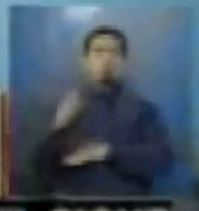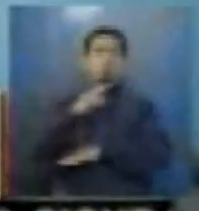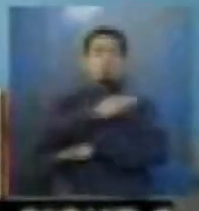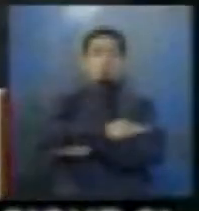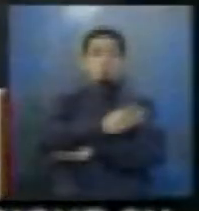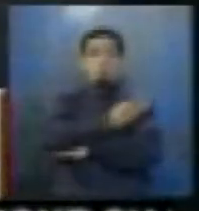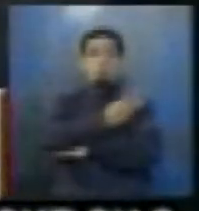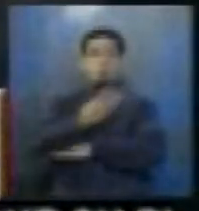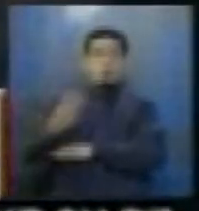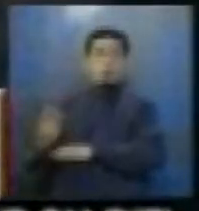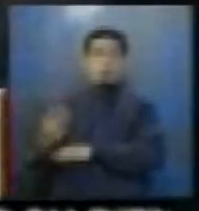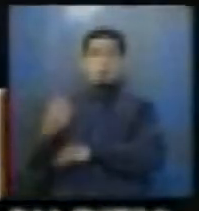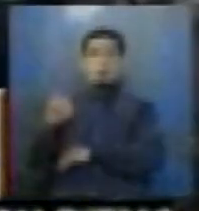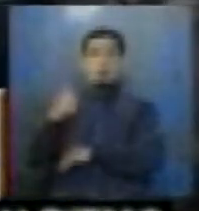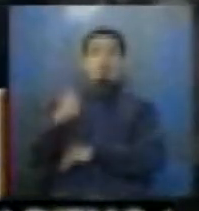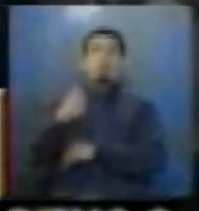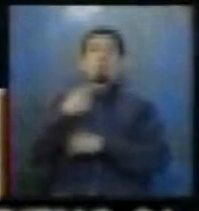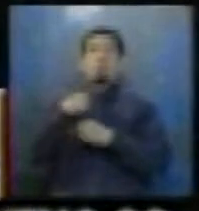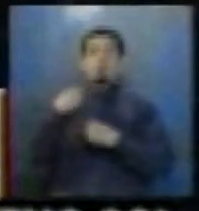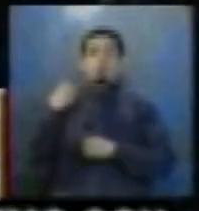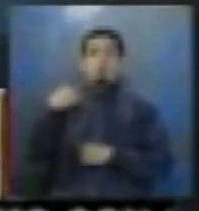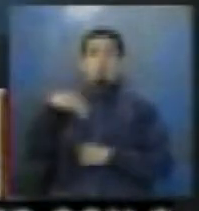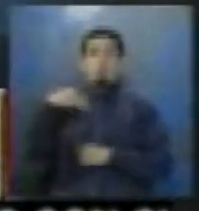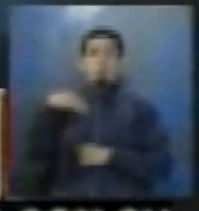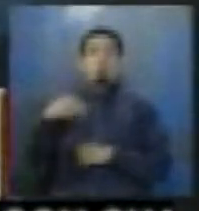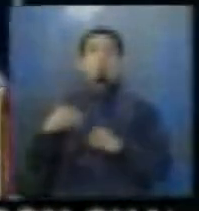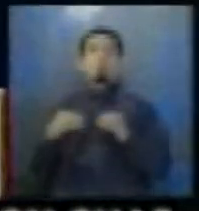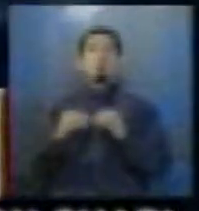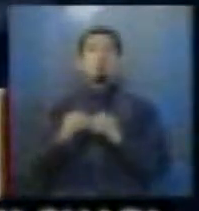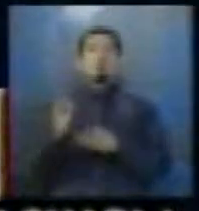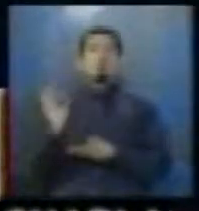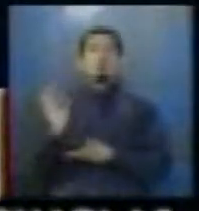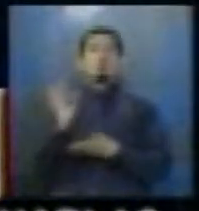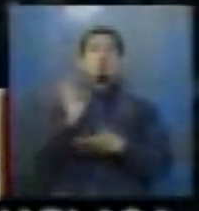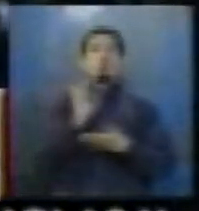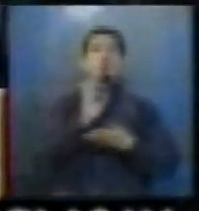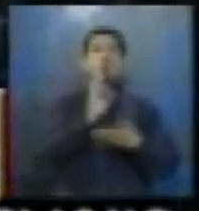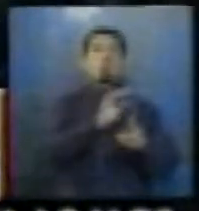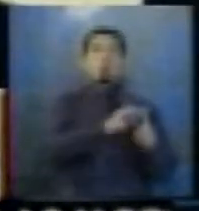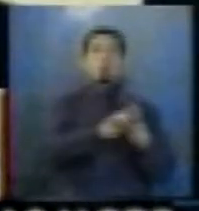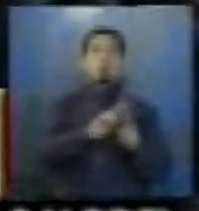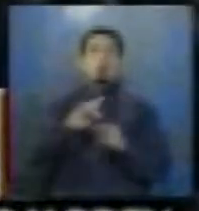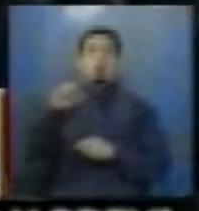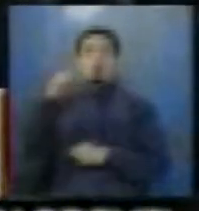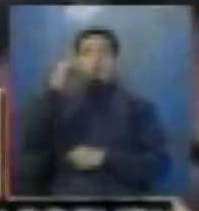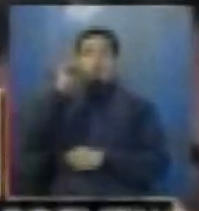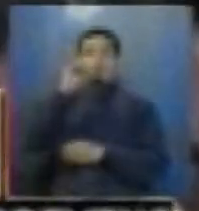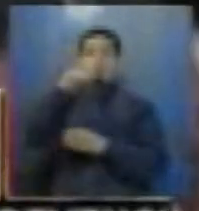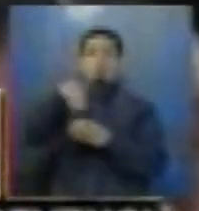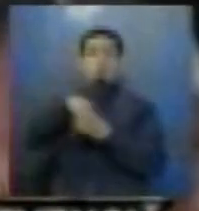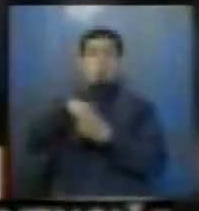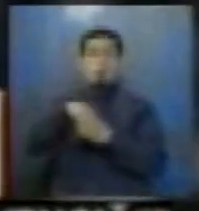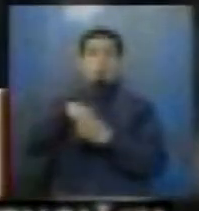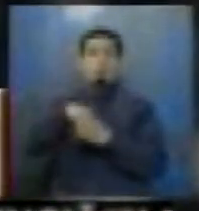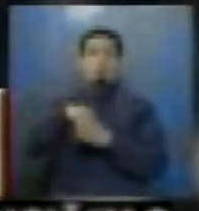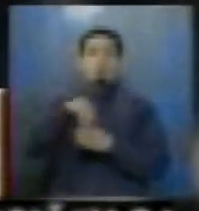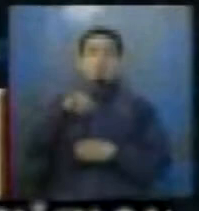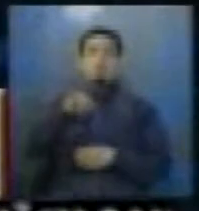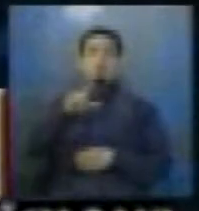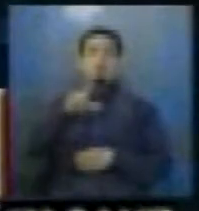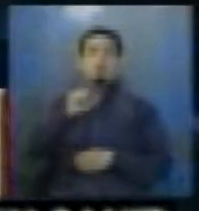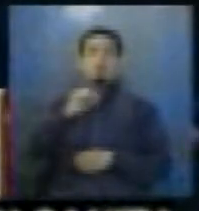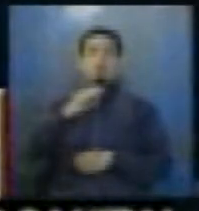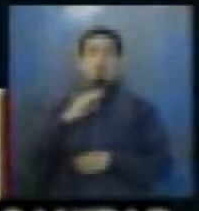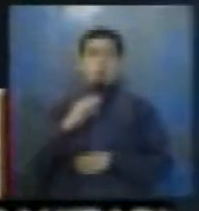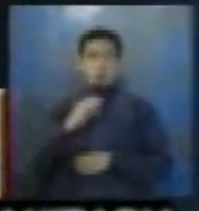el miércoles 10 de marzo y contará con la presencia de representantes de los gobiernos miembros de la ILAC, Agenda Digital